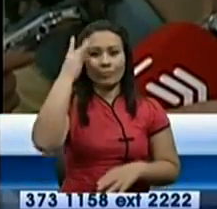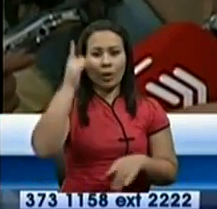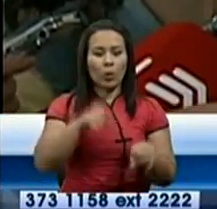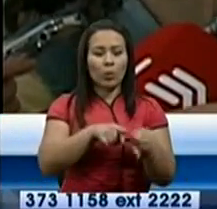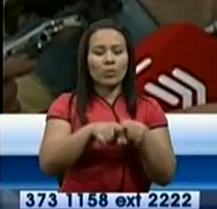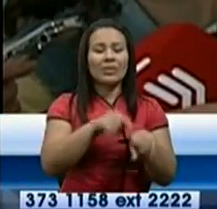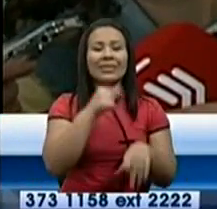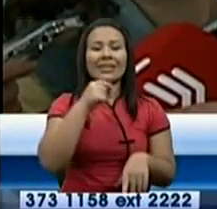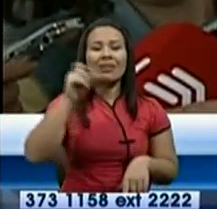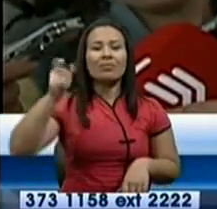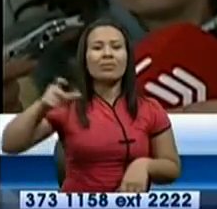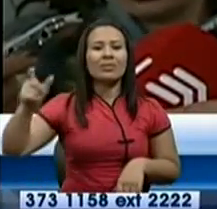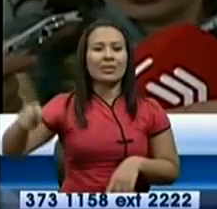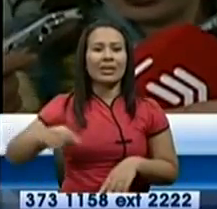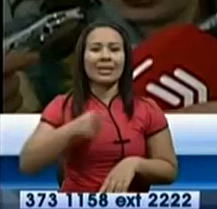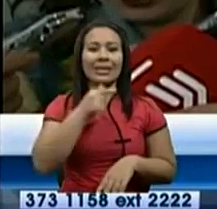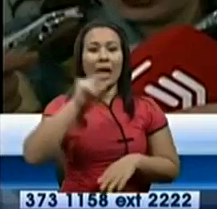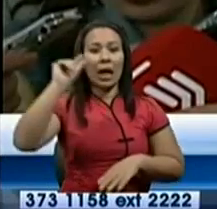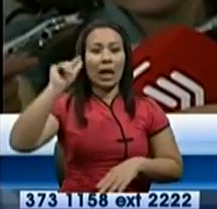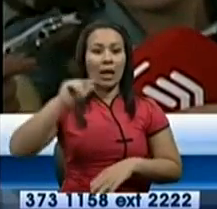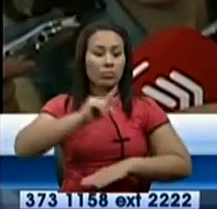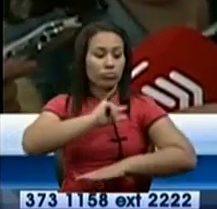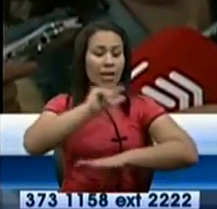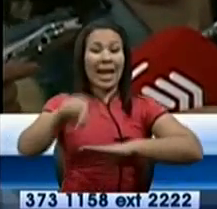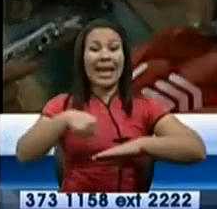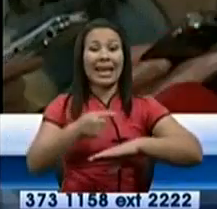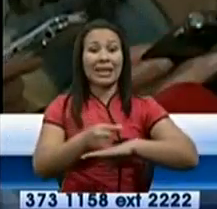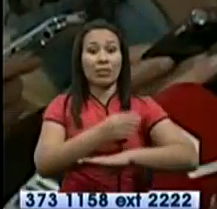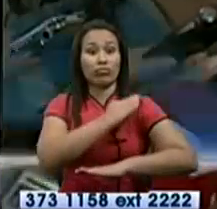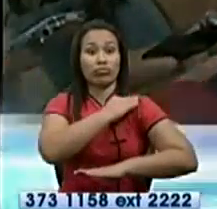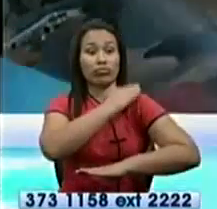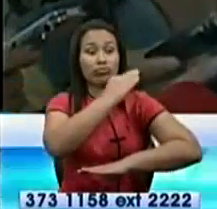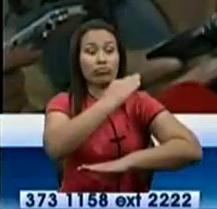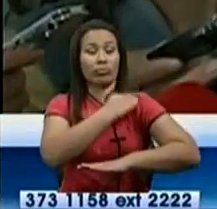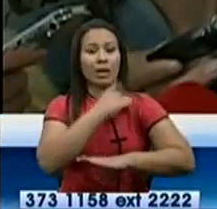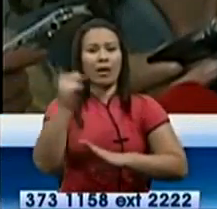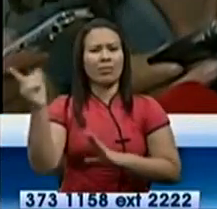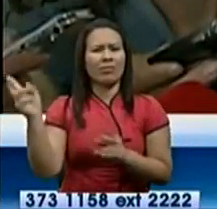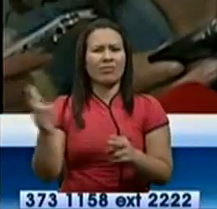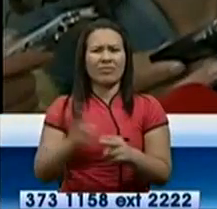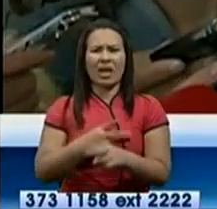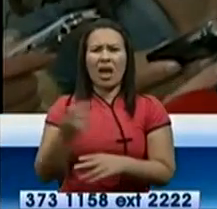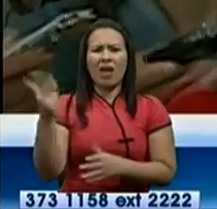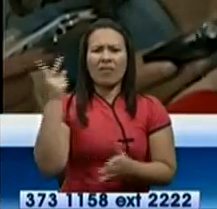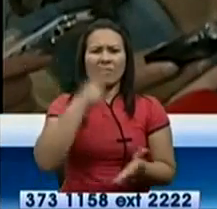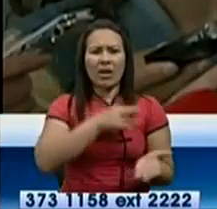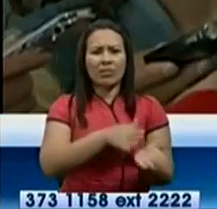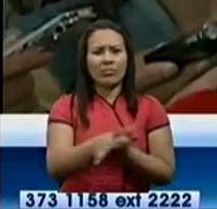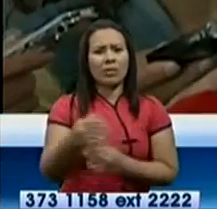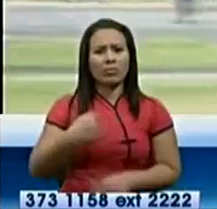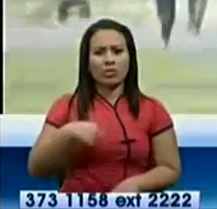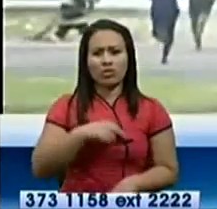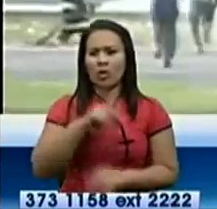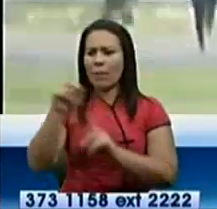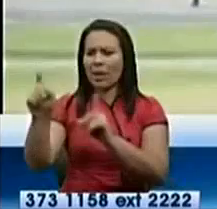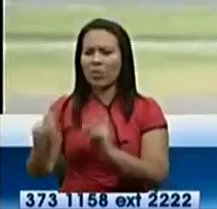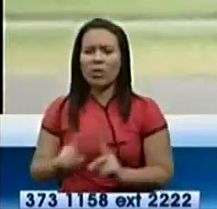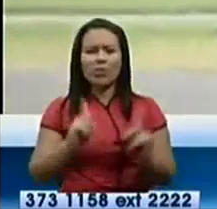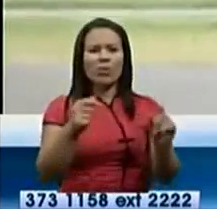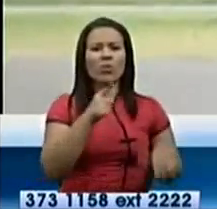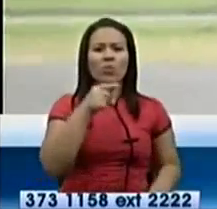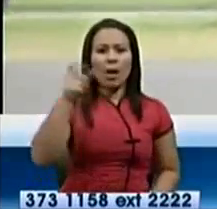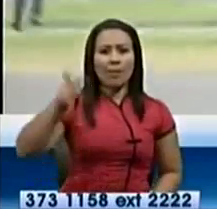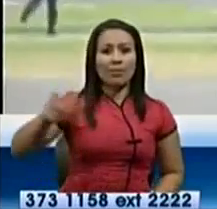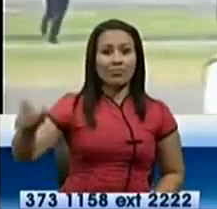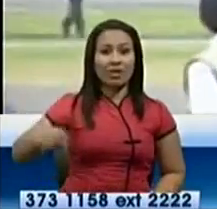que había algún interés del general Gabela en que se cayeran los tres concursos previos. Pero es tan grotesca la falsificación que al menos merece preguntas. Pues muestra